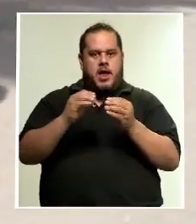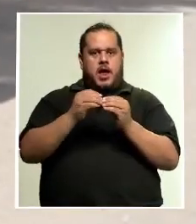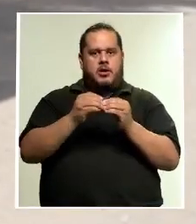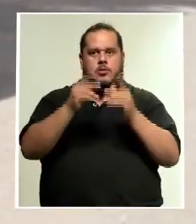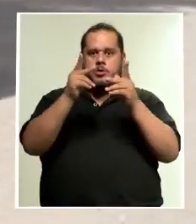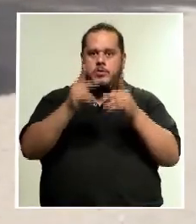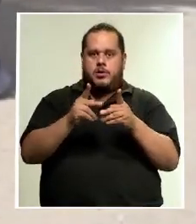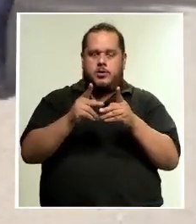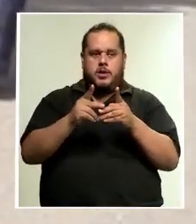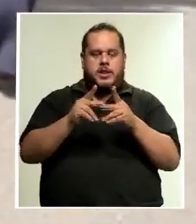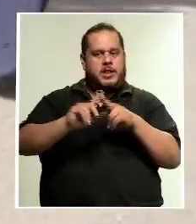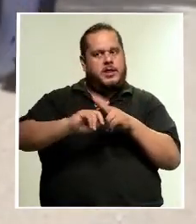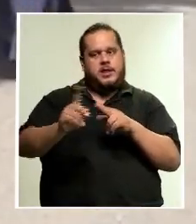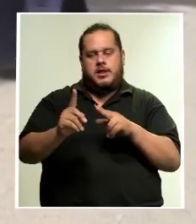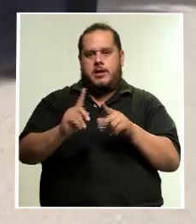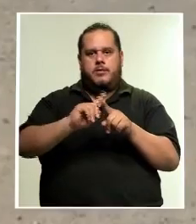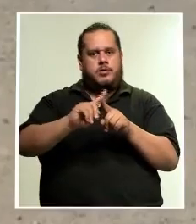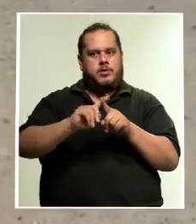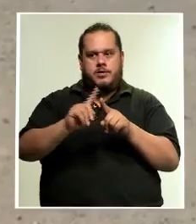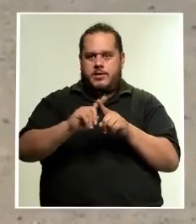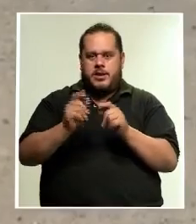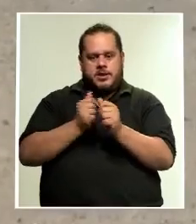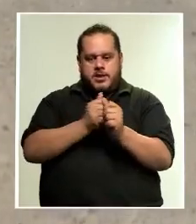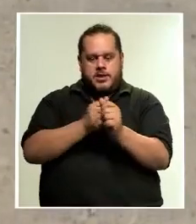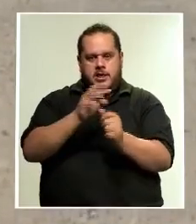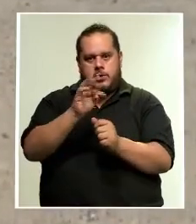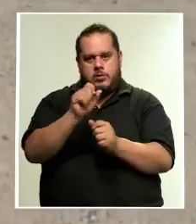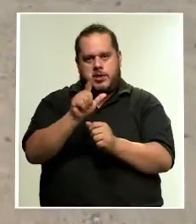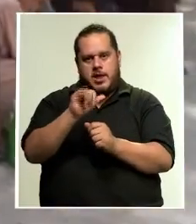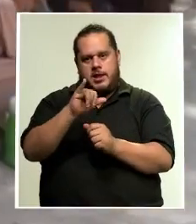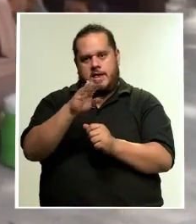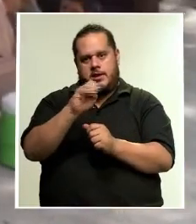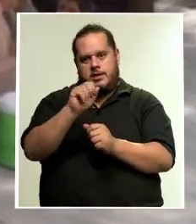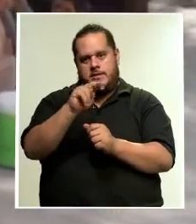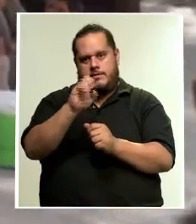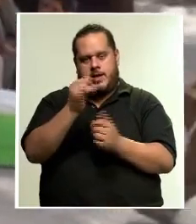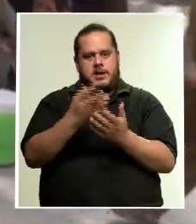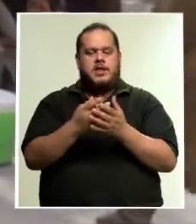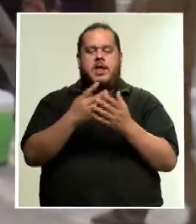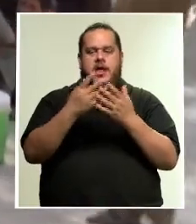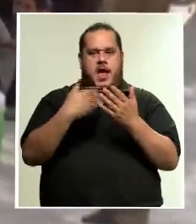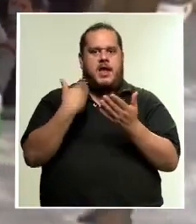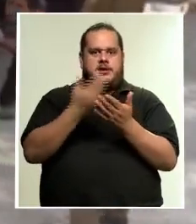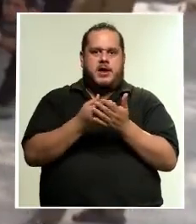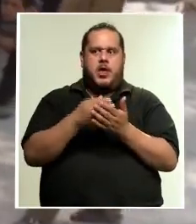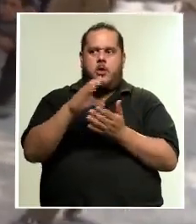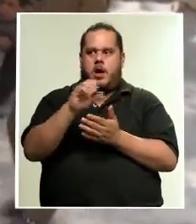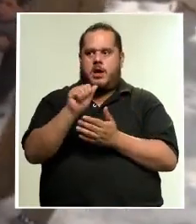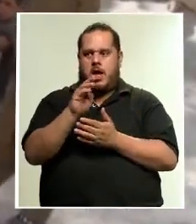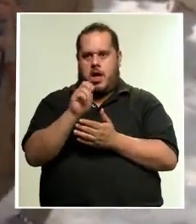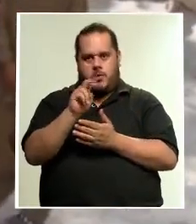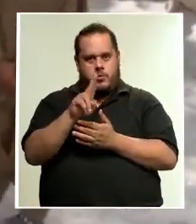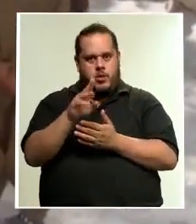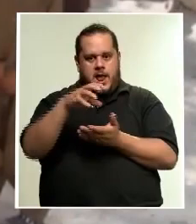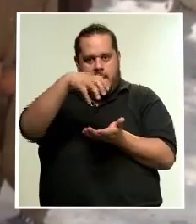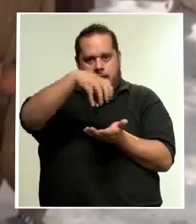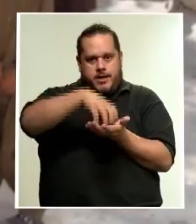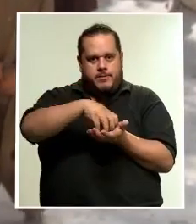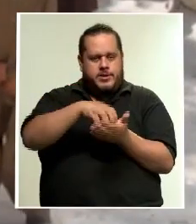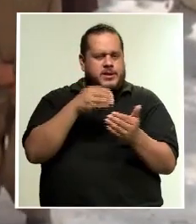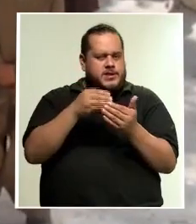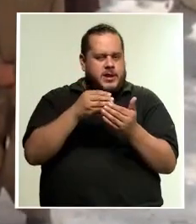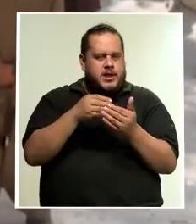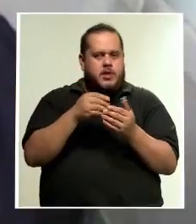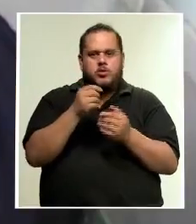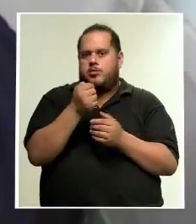personas que huyen por el asedio de los talibanes. Cientos de desplazados internos han llegado a Kabul, la capital, al ser uno de los pocos